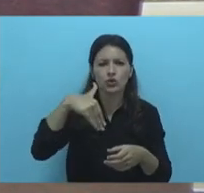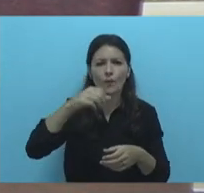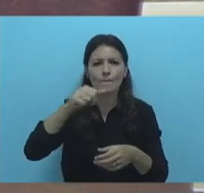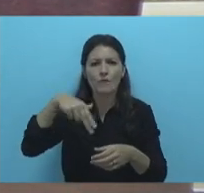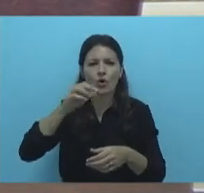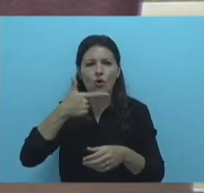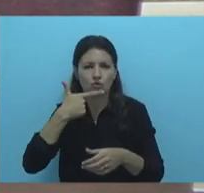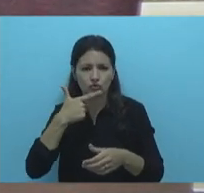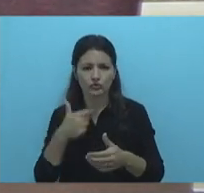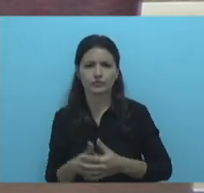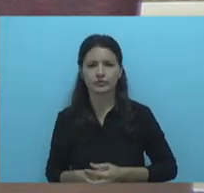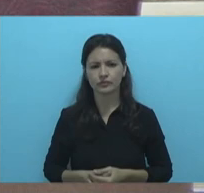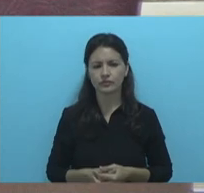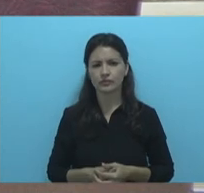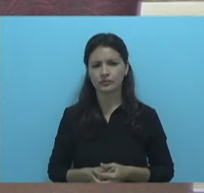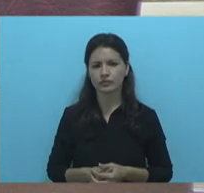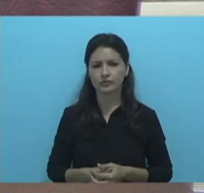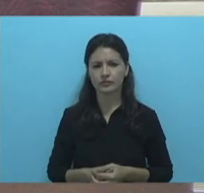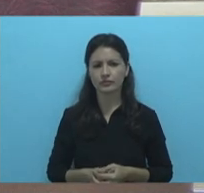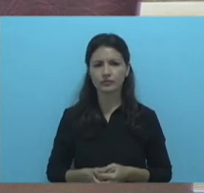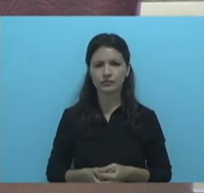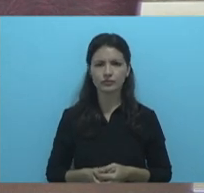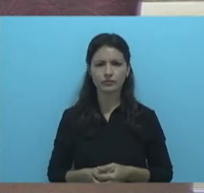monos Alvarado, la fecha del 11 de octubre,